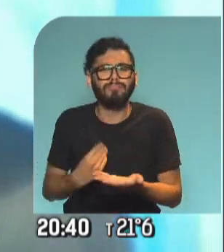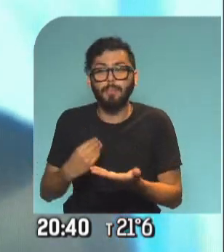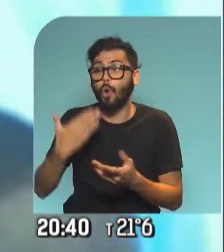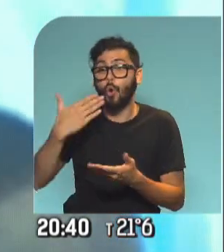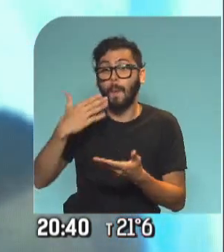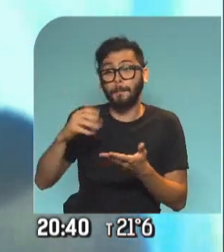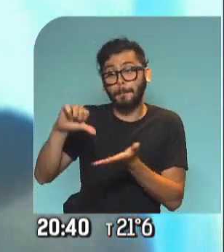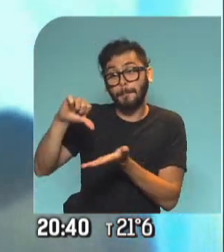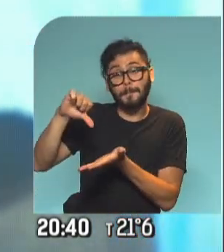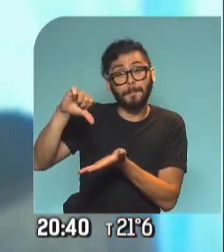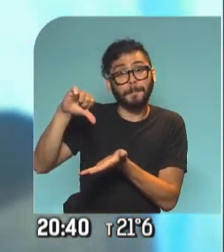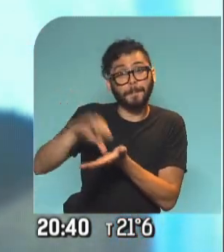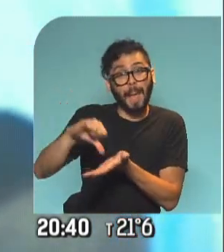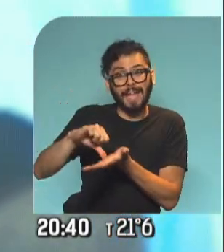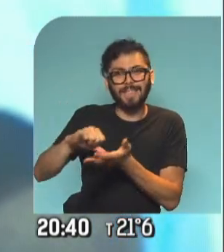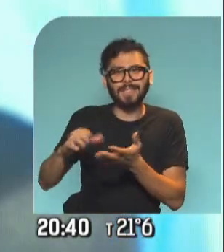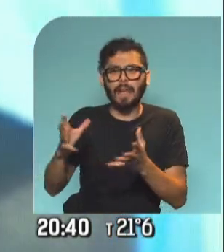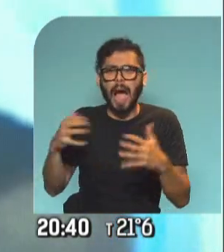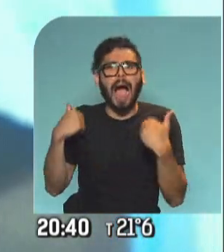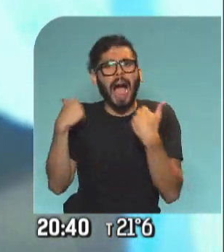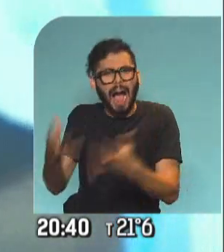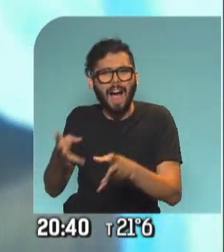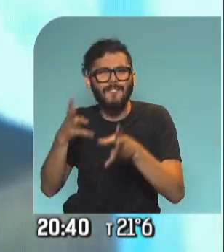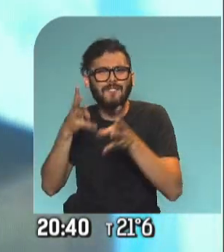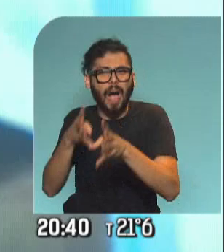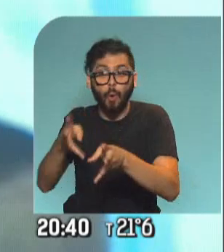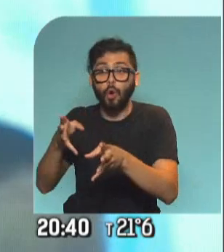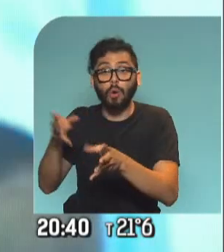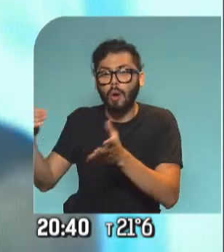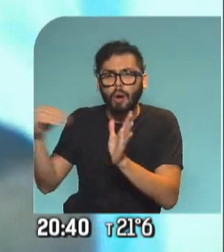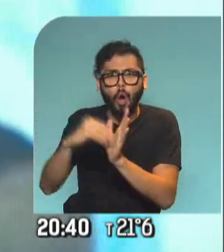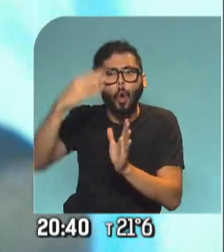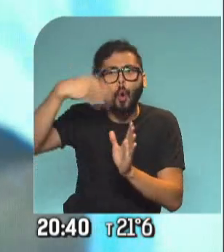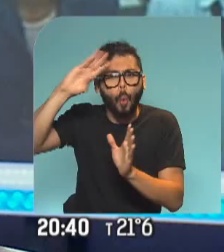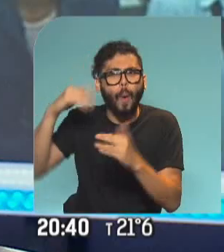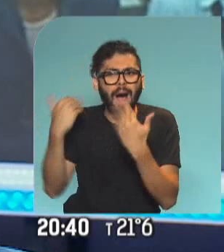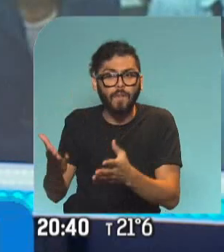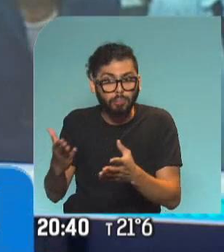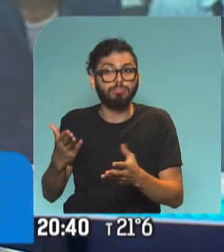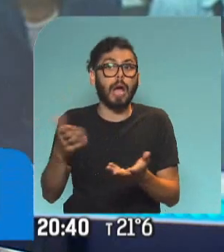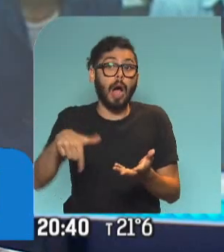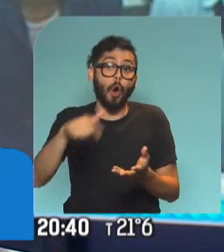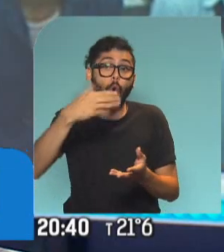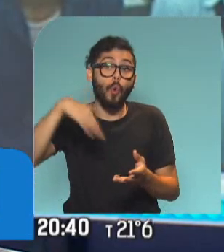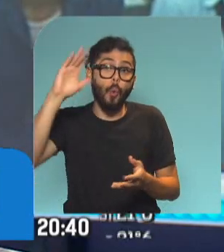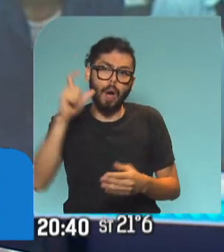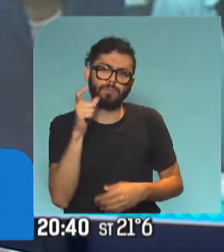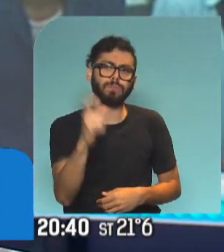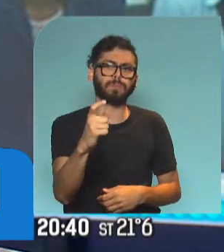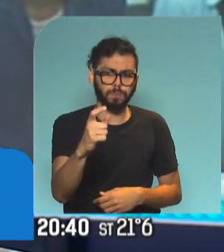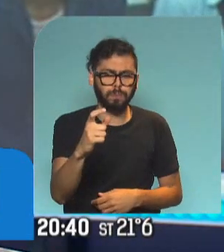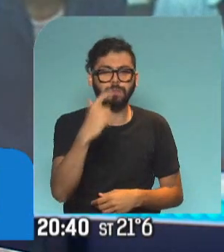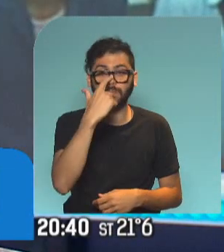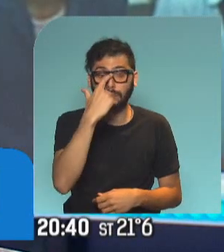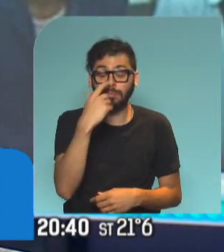países patrocinadores del terrorismo. Bueno, apareció la respuesta rápida de Cuba. Efectivamente, Gaby. Y una noticia que llama la atención porque estamos